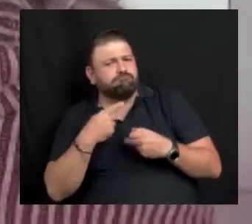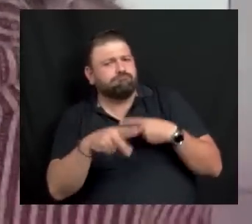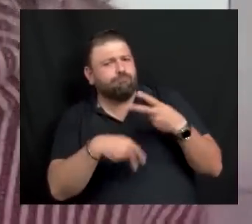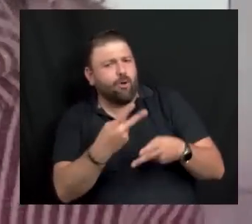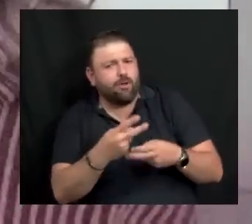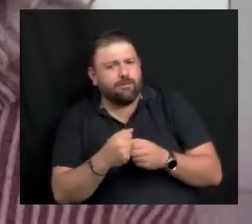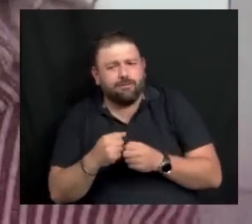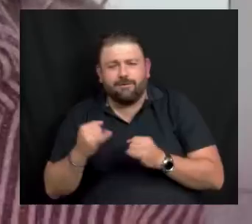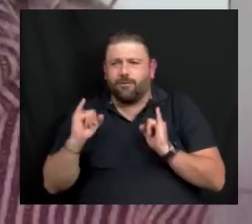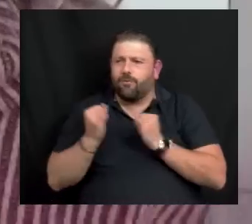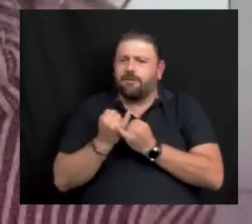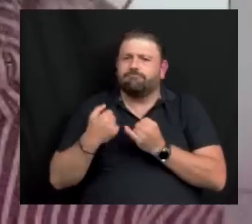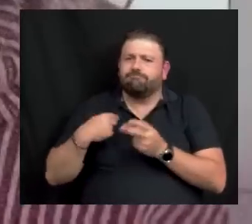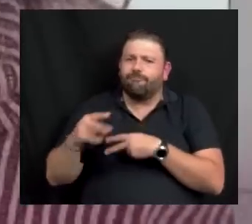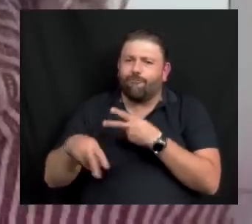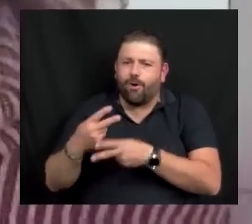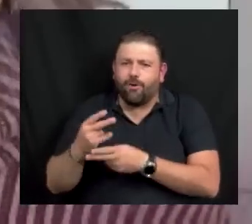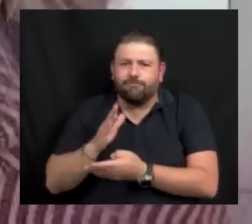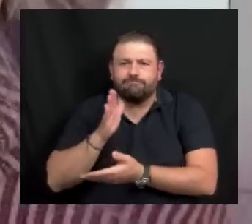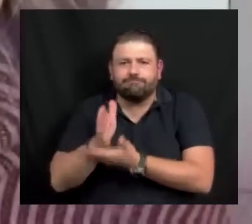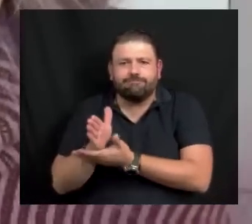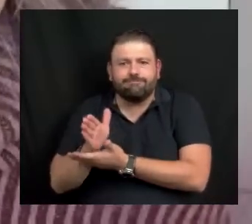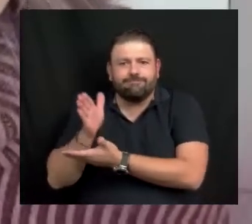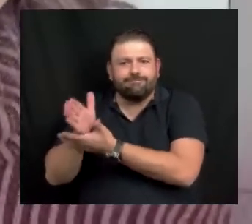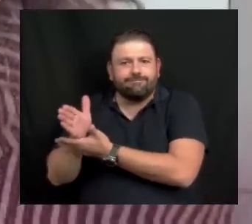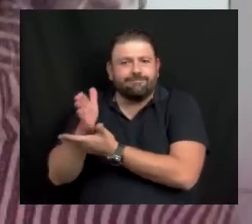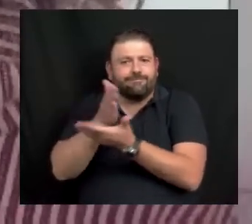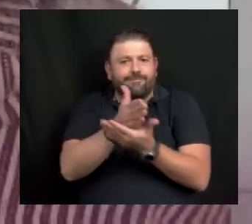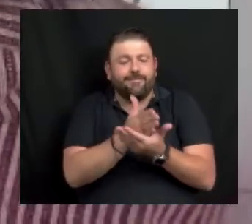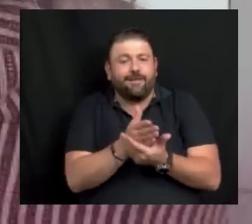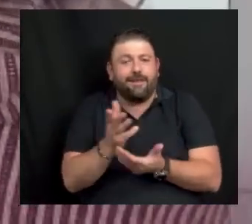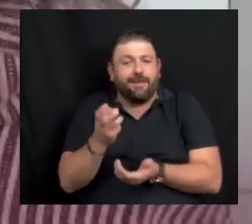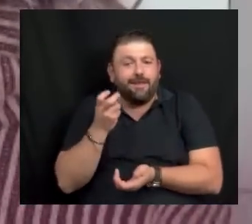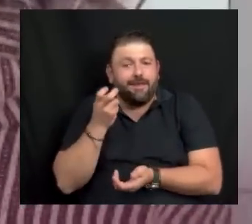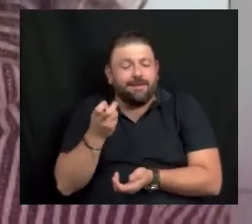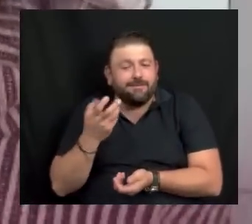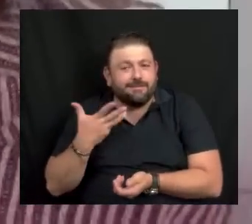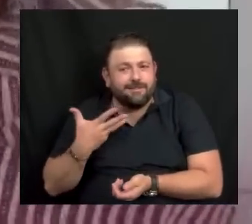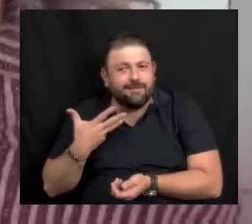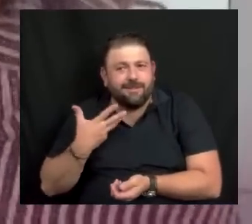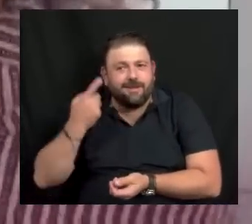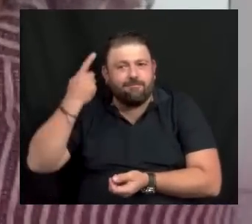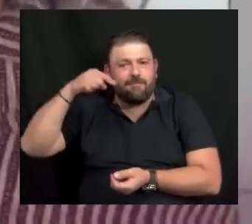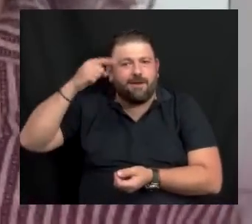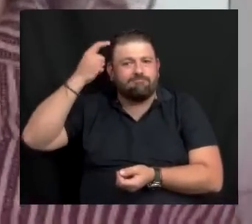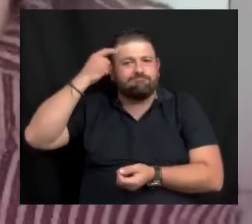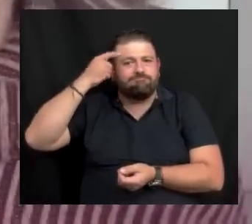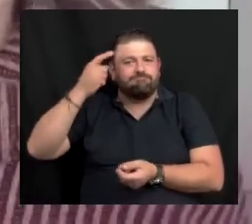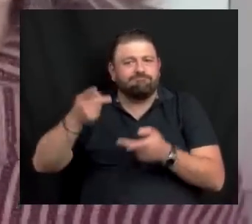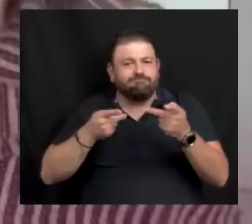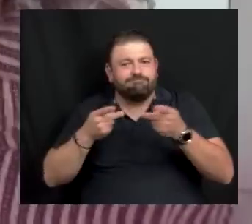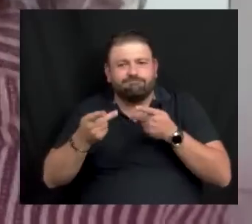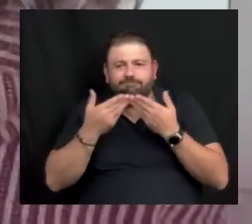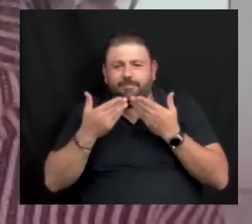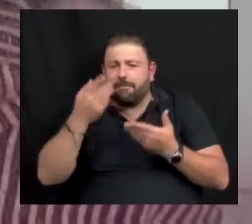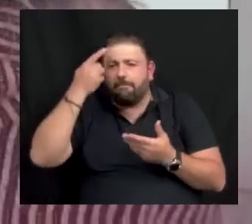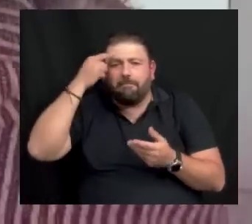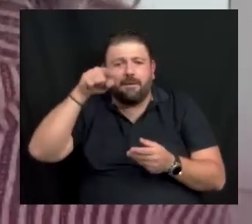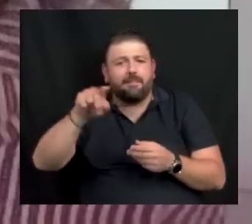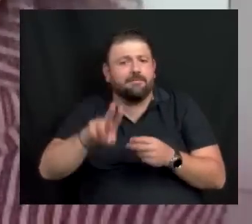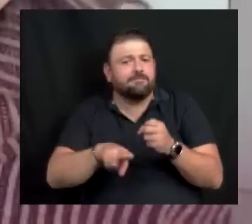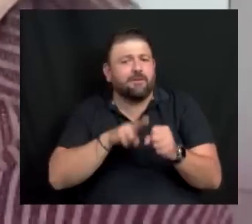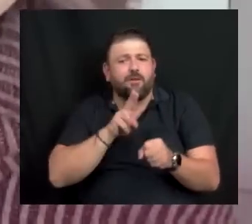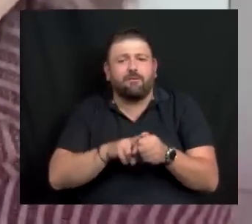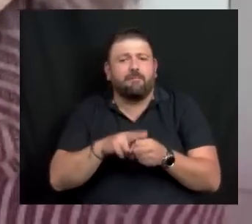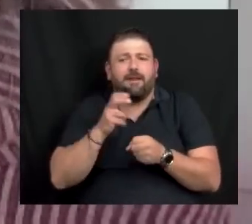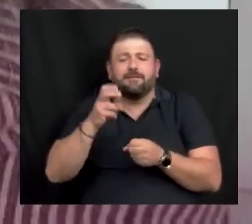Ya estás en un camino donde tienes la capacidad, ¿sí? De que para ti es normal tener que viajar a donde